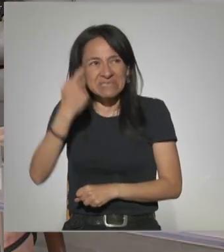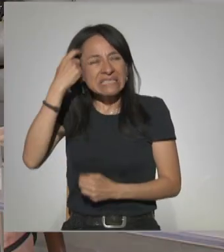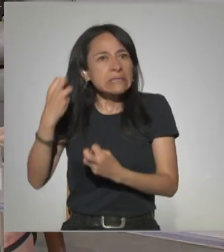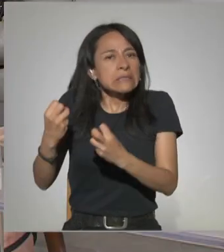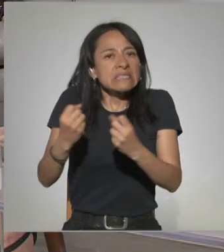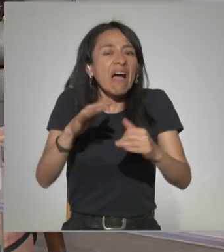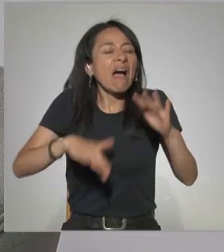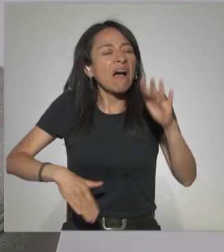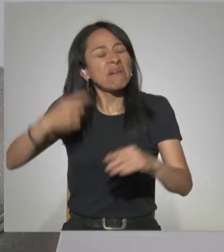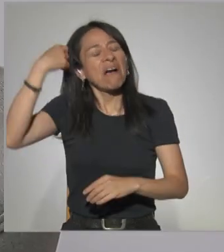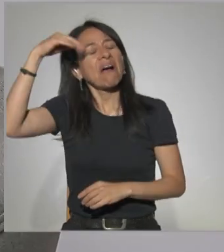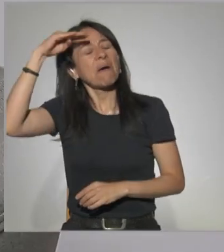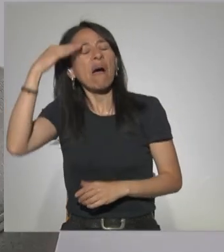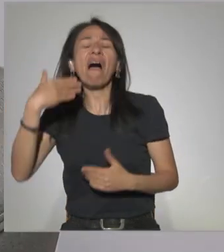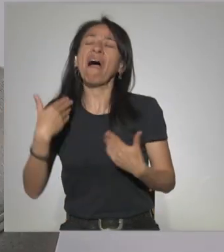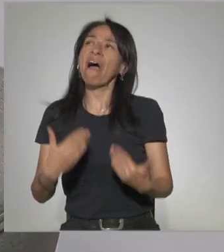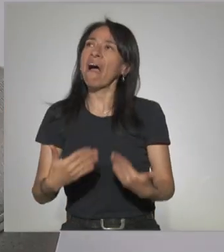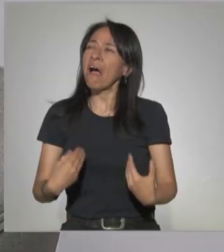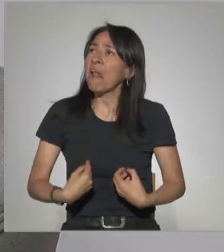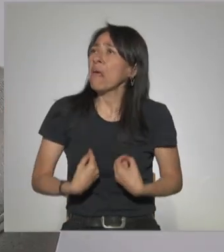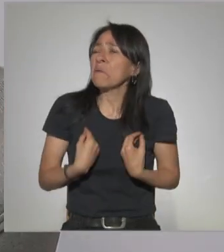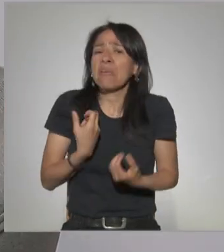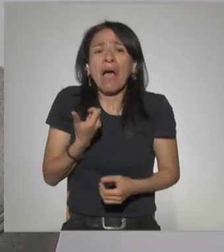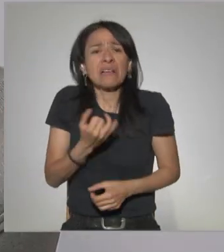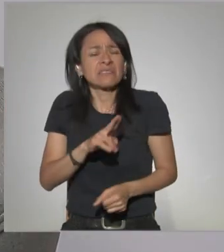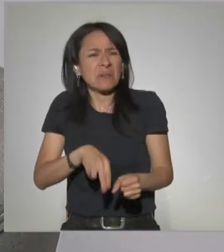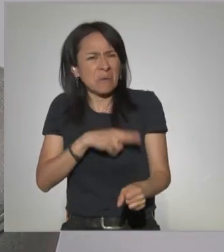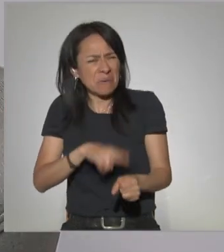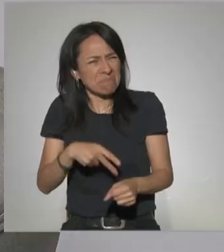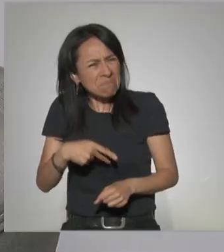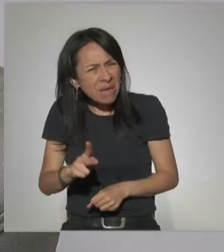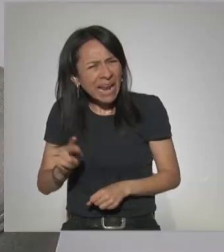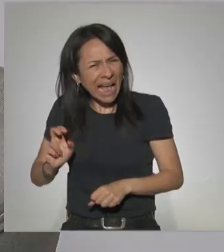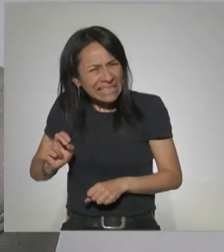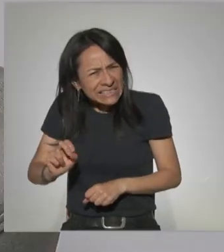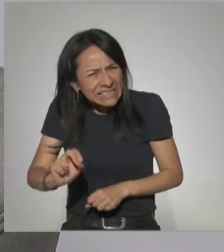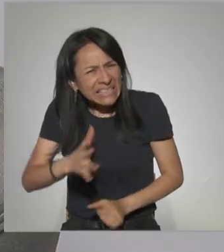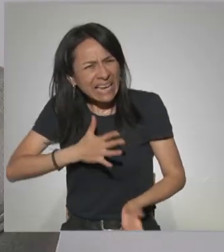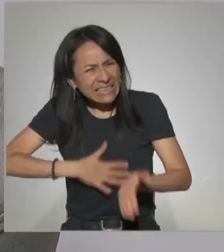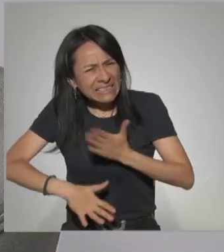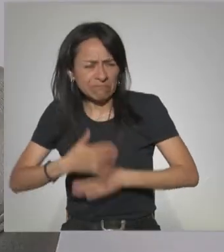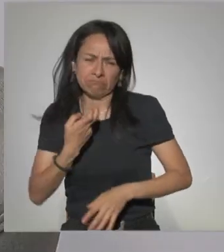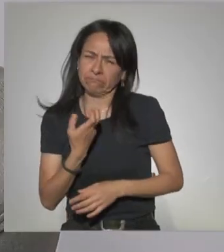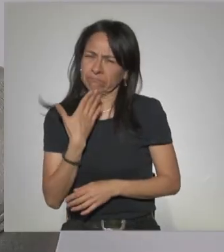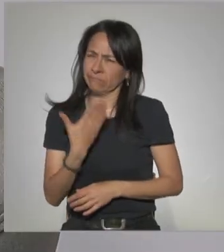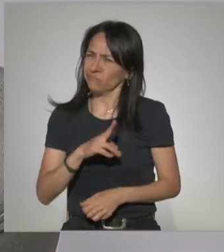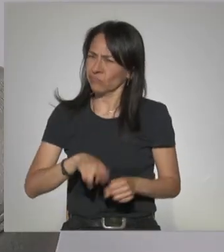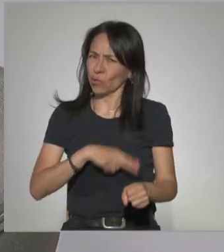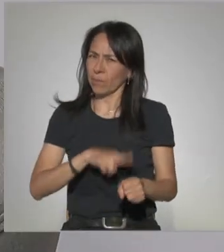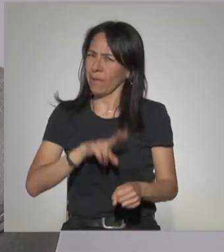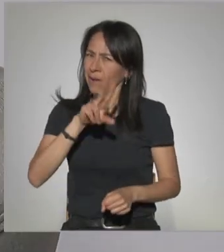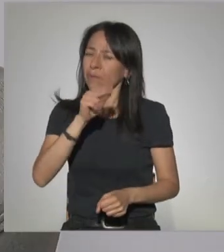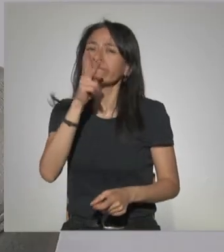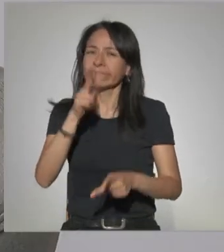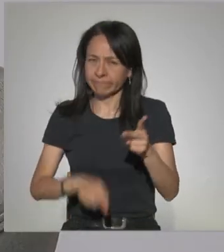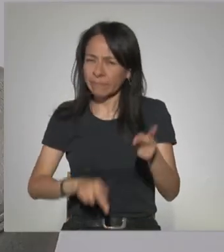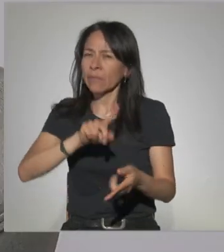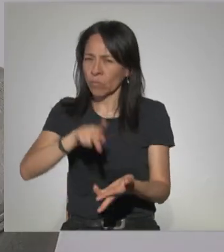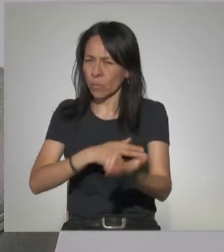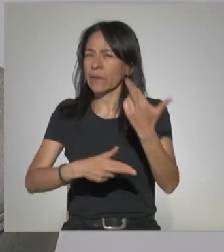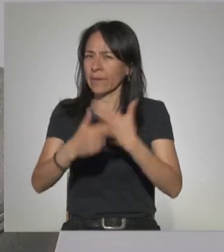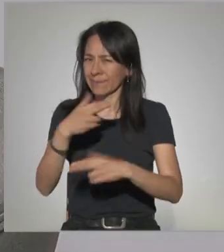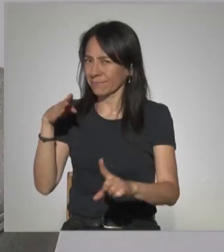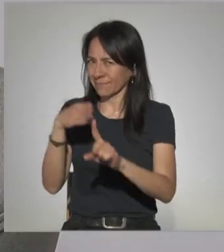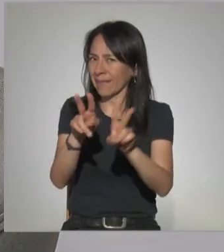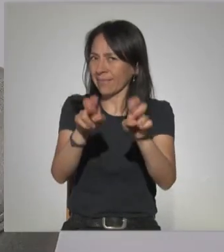vida, pero no debe ser normal vivir con cansancio constante. Entonces, vamos a una pausa y ahorita regresamos para hablar más sobre el